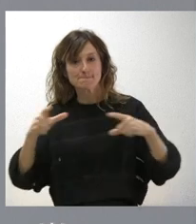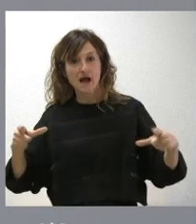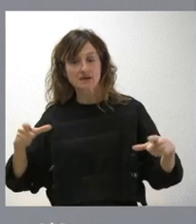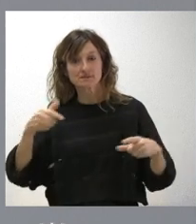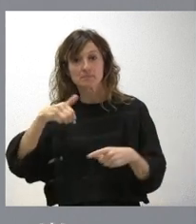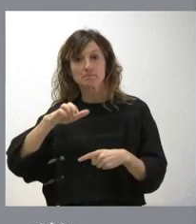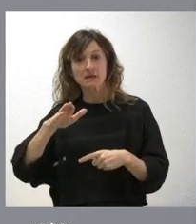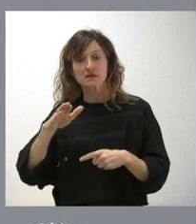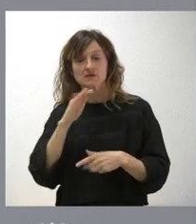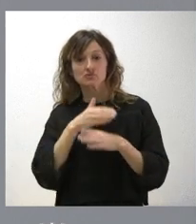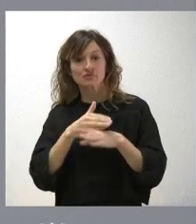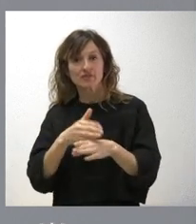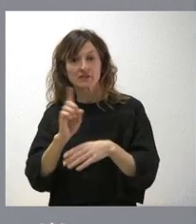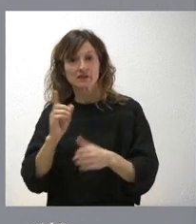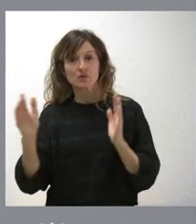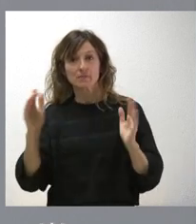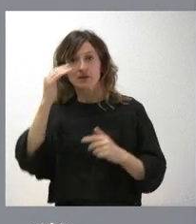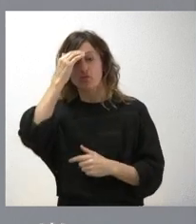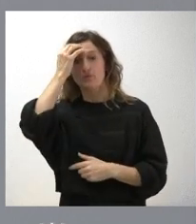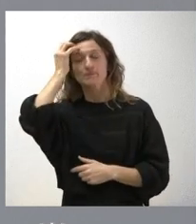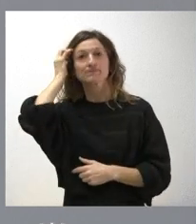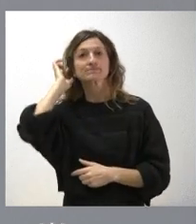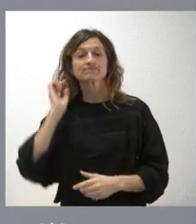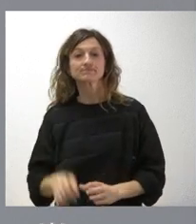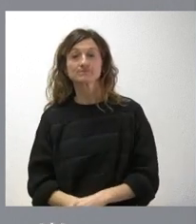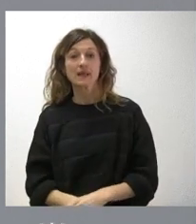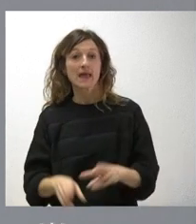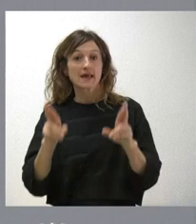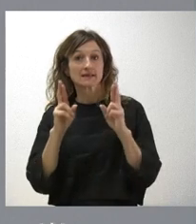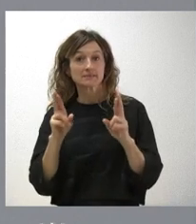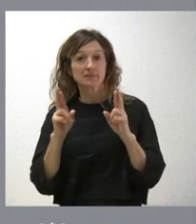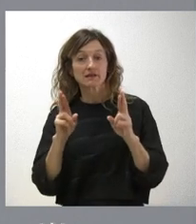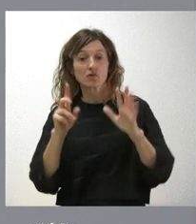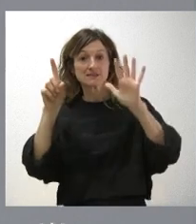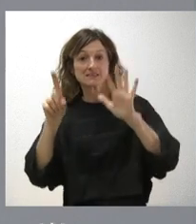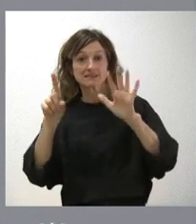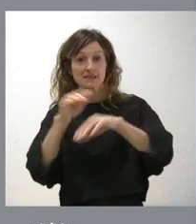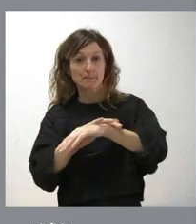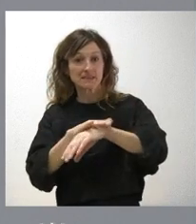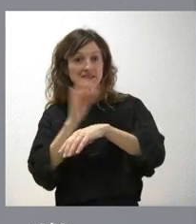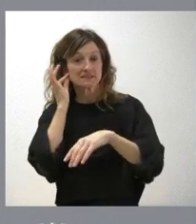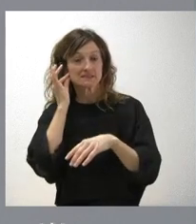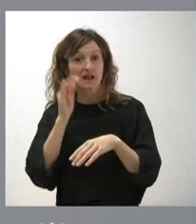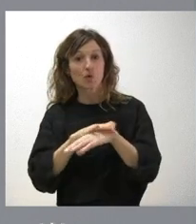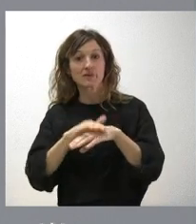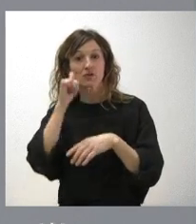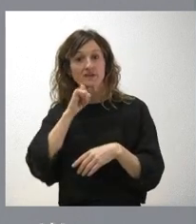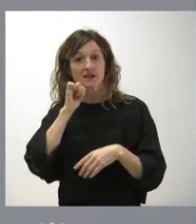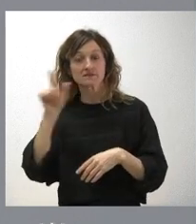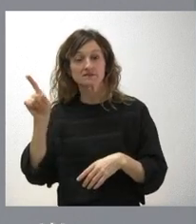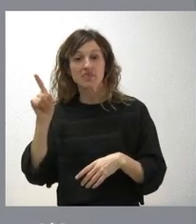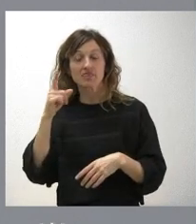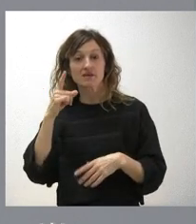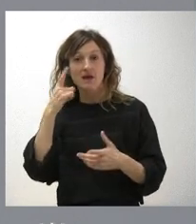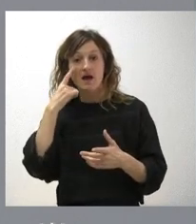han ampliado suficientemente durante todo este periodo esperemos que esta que es la sexta ministra del gobierno de Pedro Sánchez pues tenga